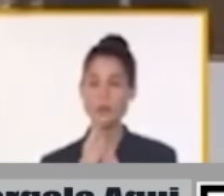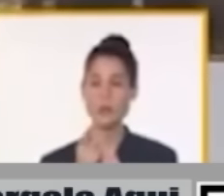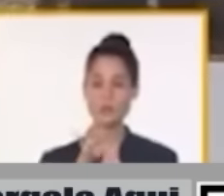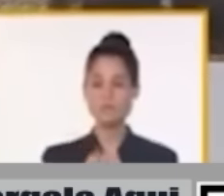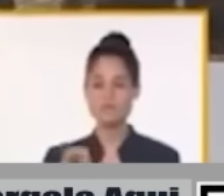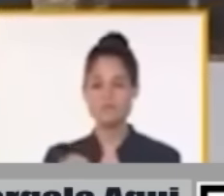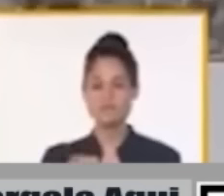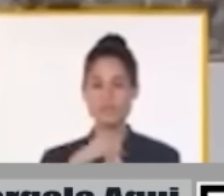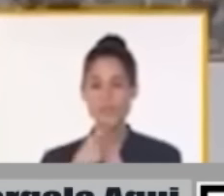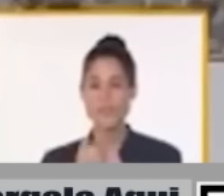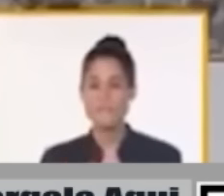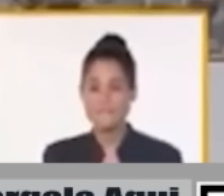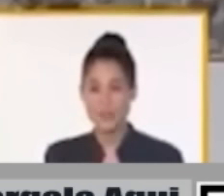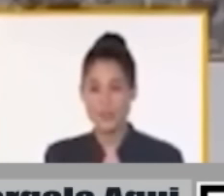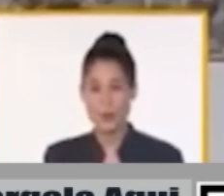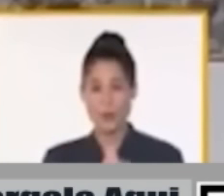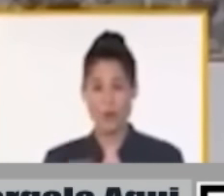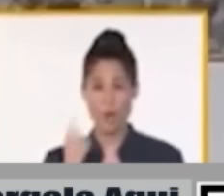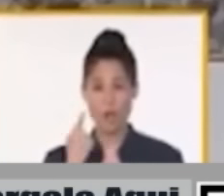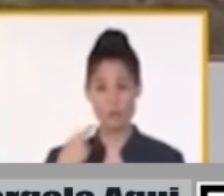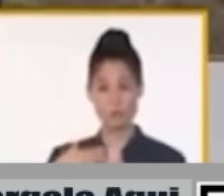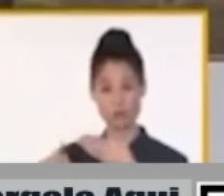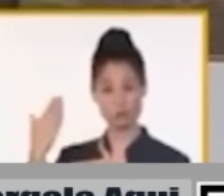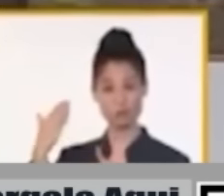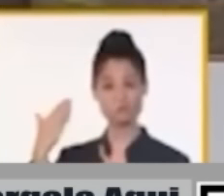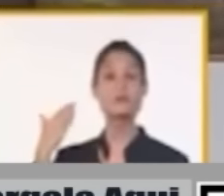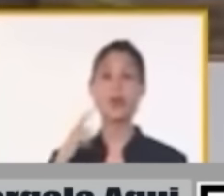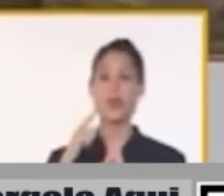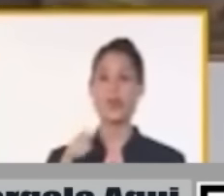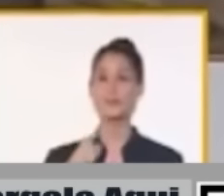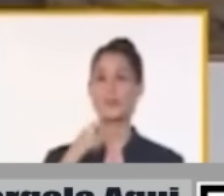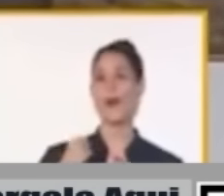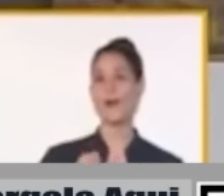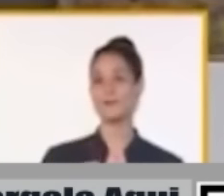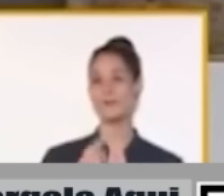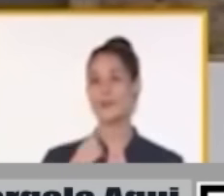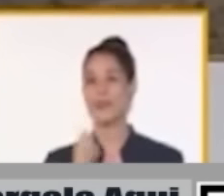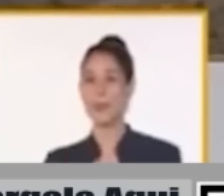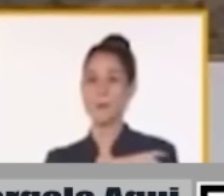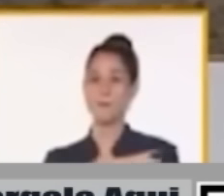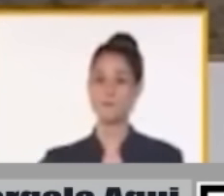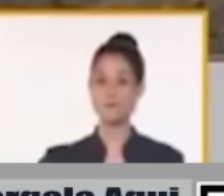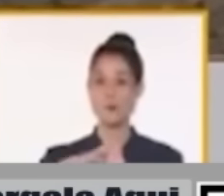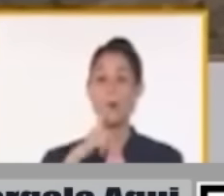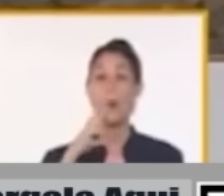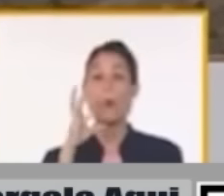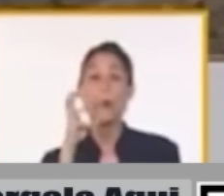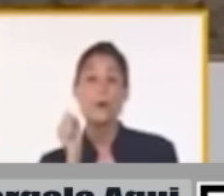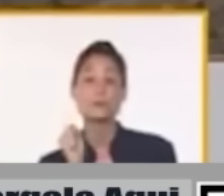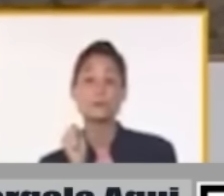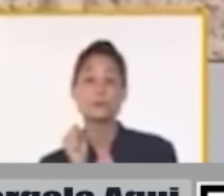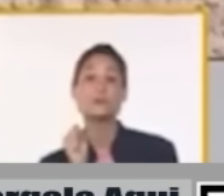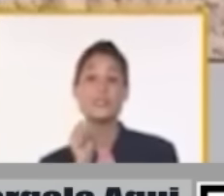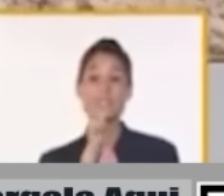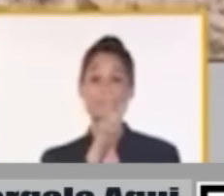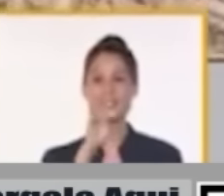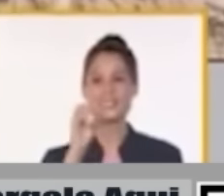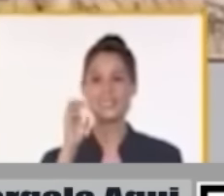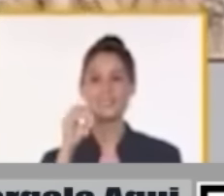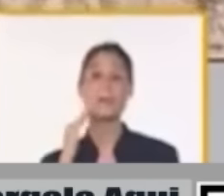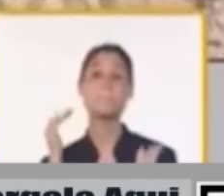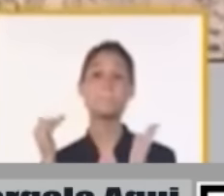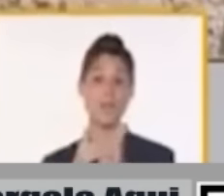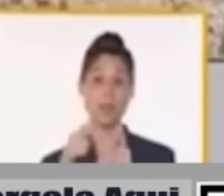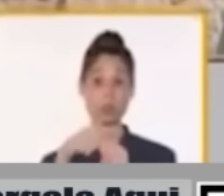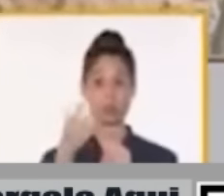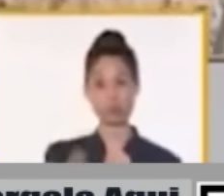frijol en años atrás que eso estabilizado estabilizó importante 300,000 toneladas de grano de arroz pero ahora las producciones